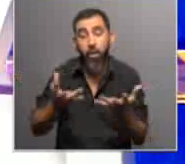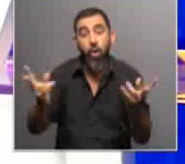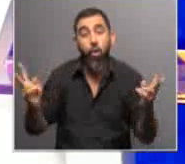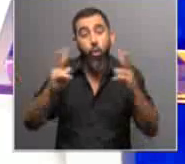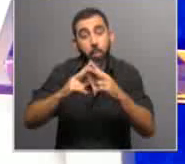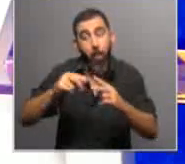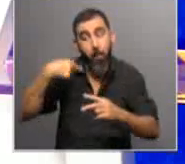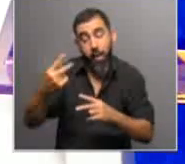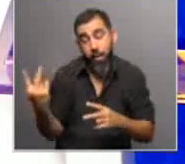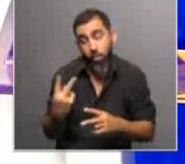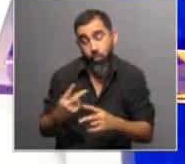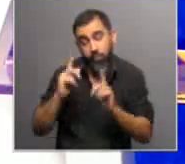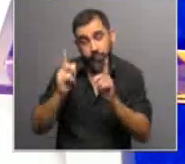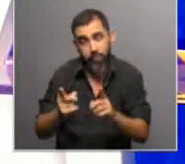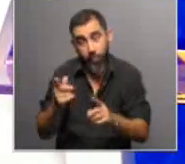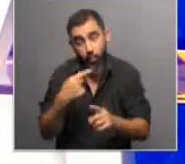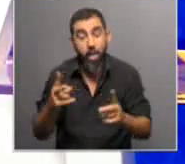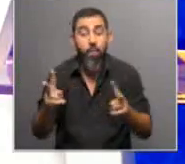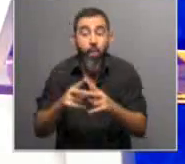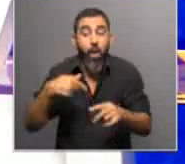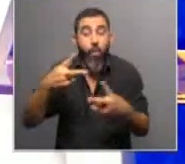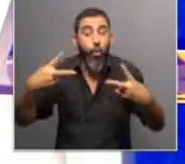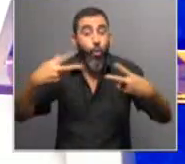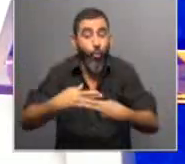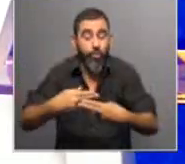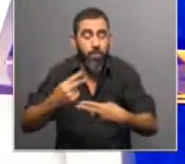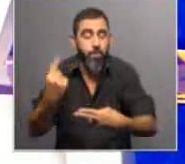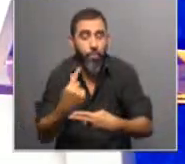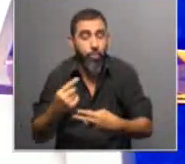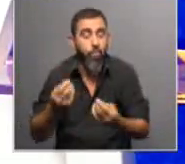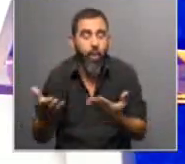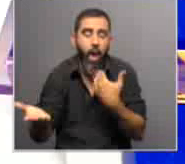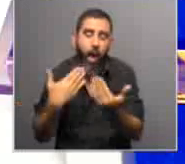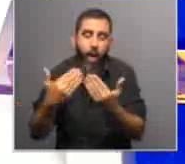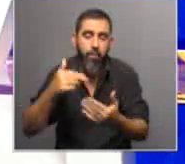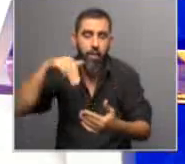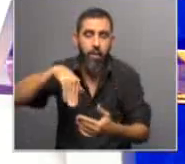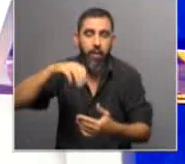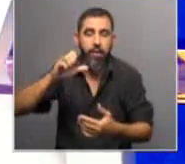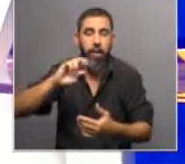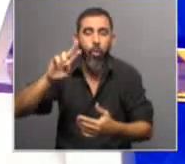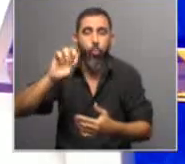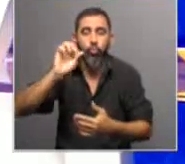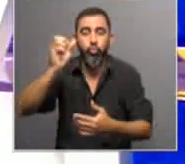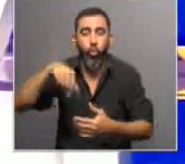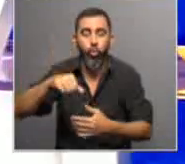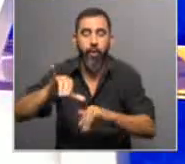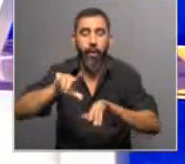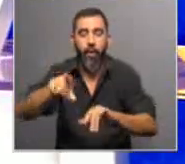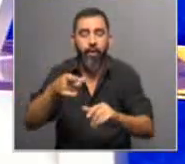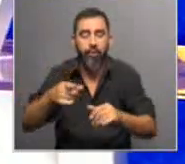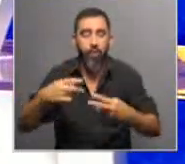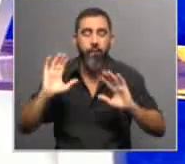mañana. Nos vemos mañana. Pero con ustedes nos vemos ahora en instantes nada más, porque voy a estar conversando con el ex basquetbolista